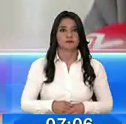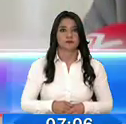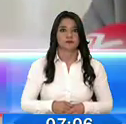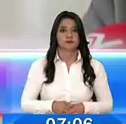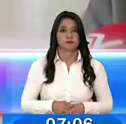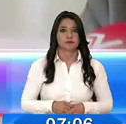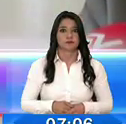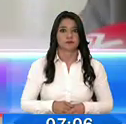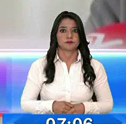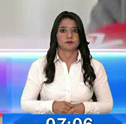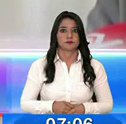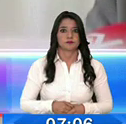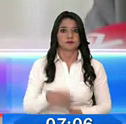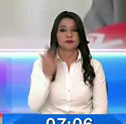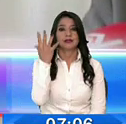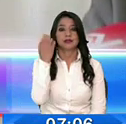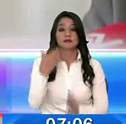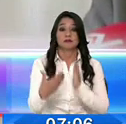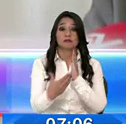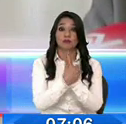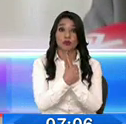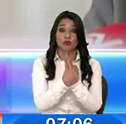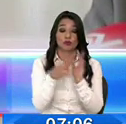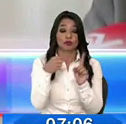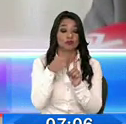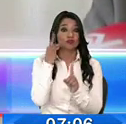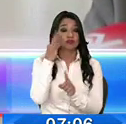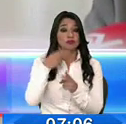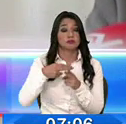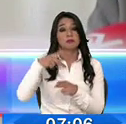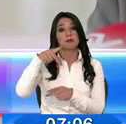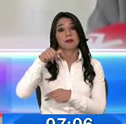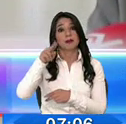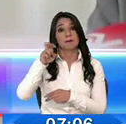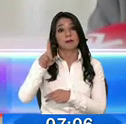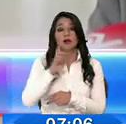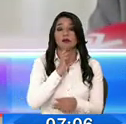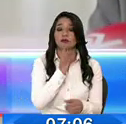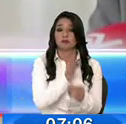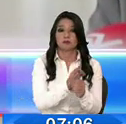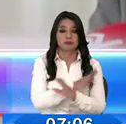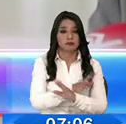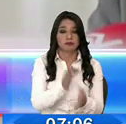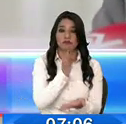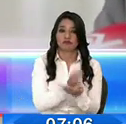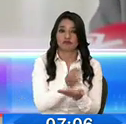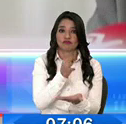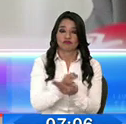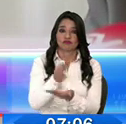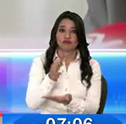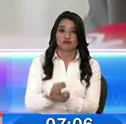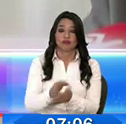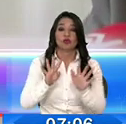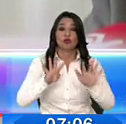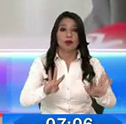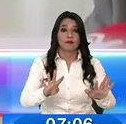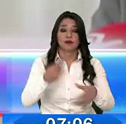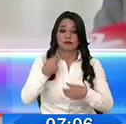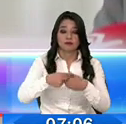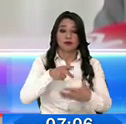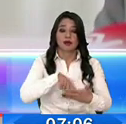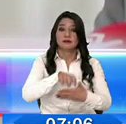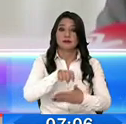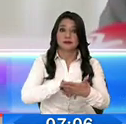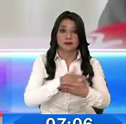15 módulos la señora pamela martínez parece que no asiste a 9 no hay firmas de asistencia el